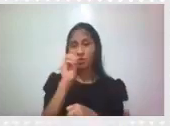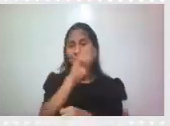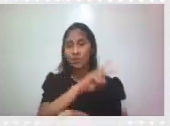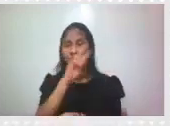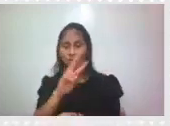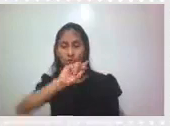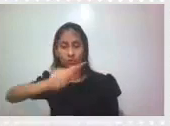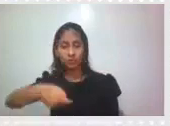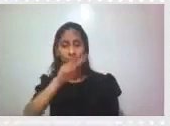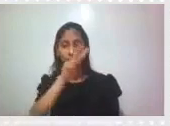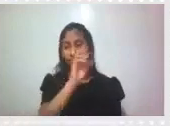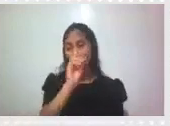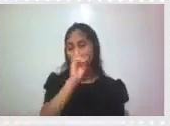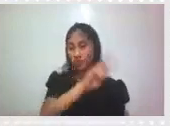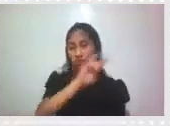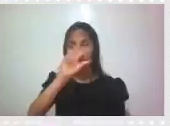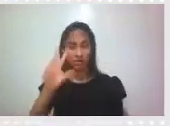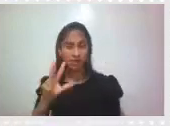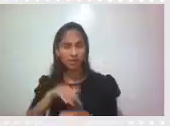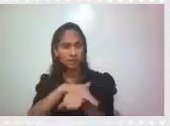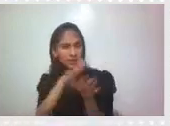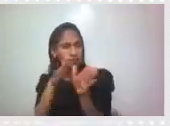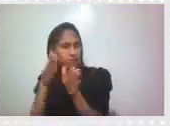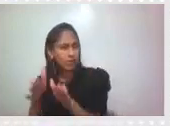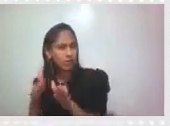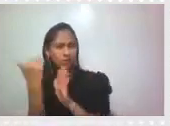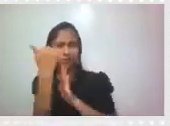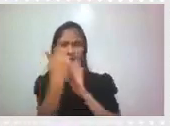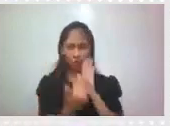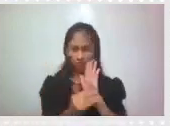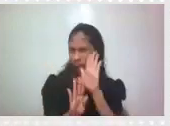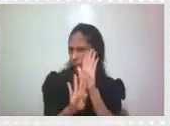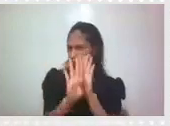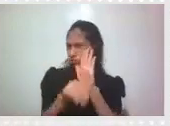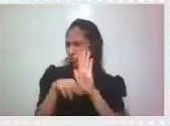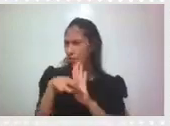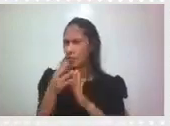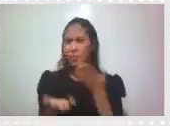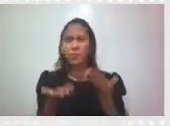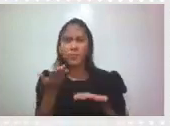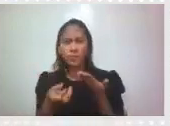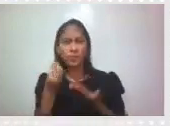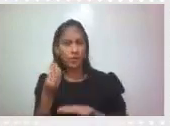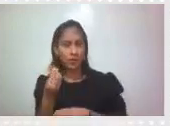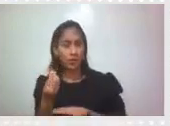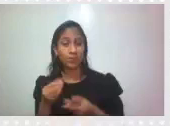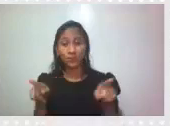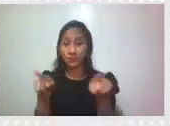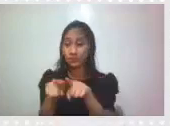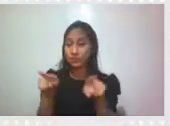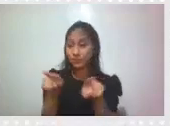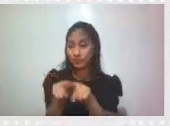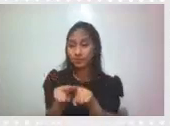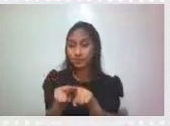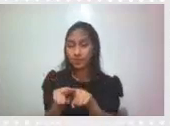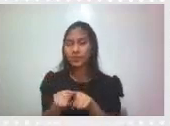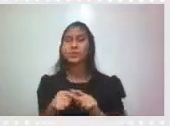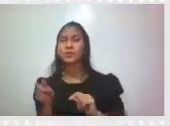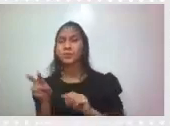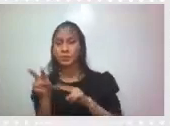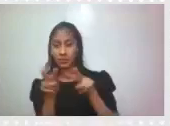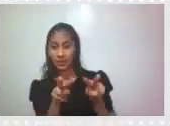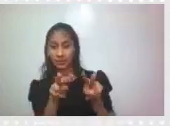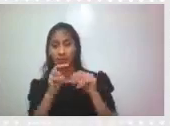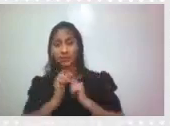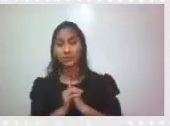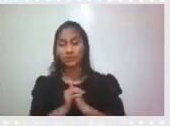2022-2023, tenemos una propuesta que evoluciona un poquito más. ¿Por qué? Porque además de considerar dentro